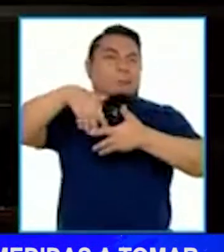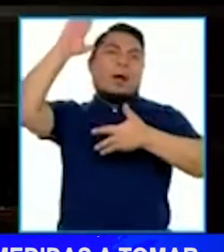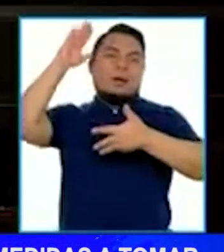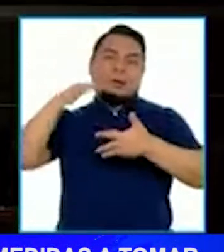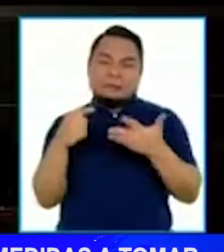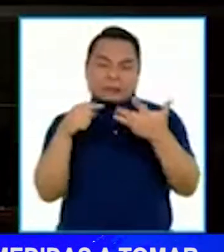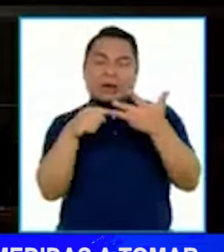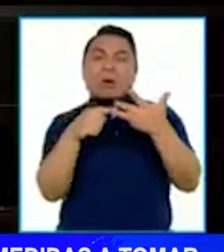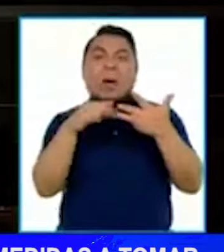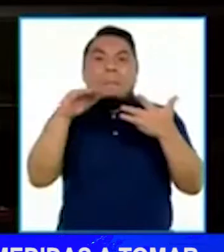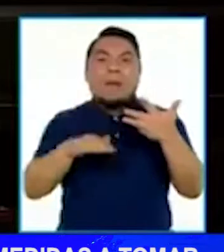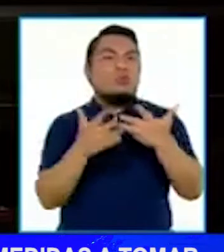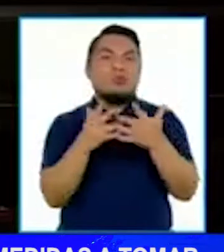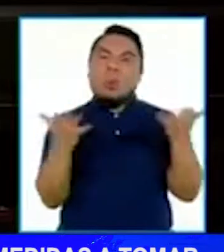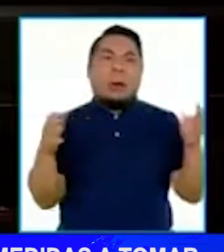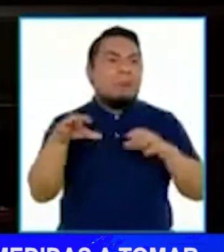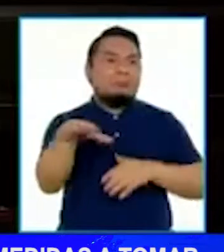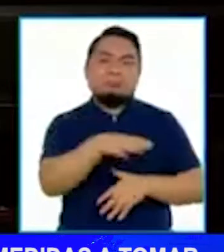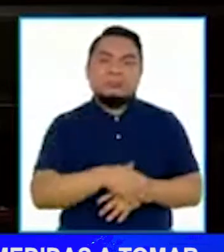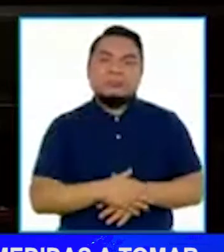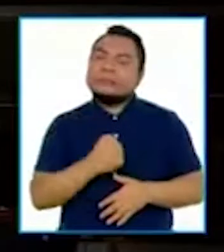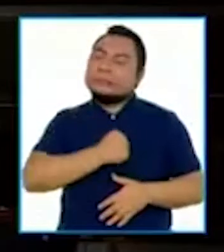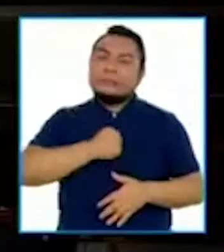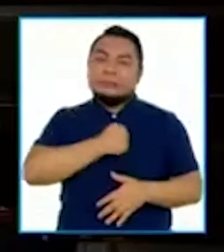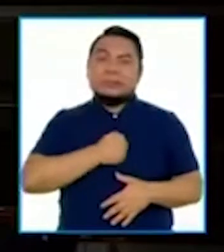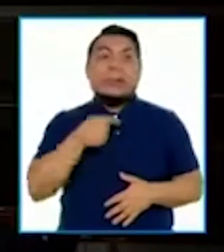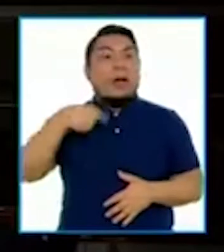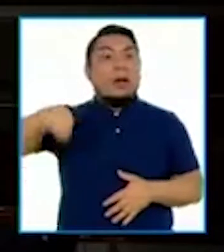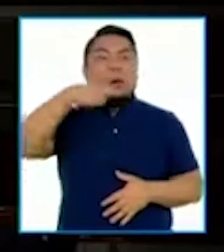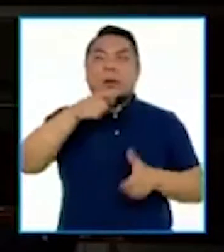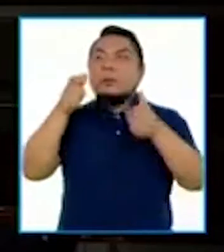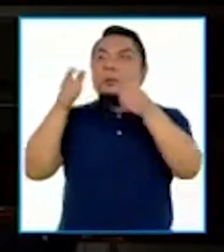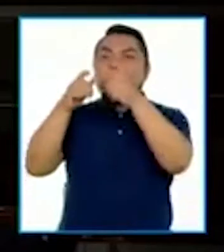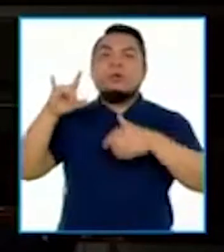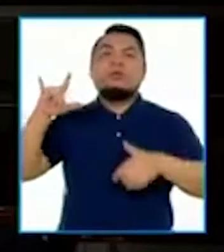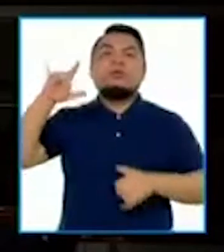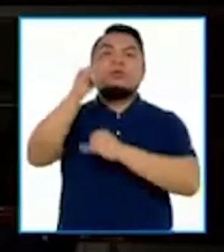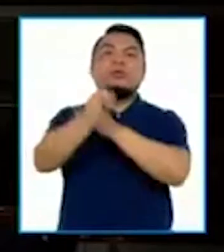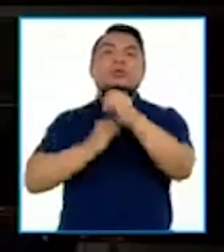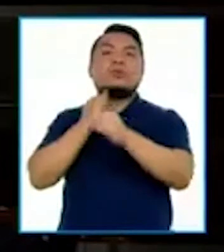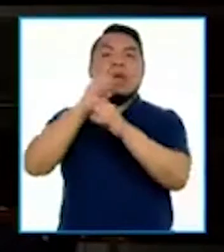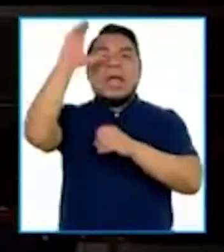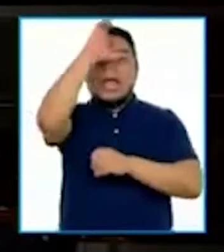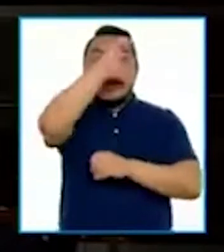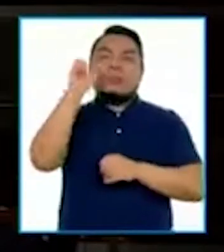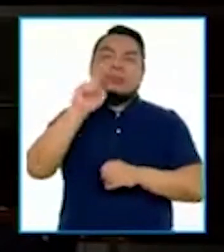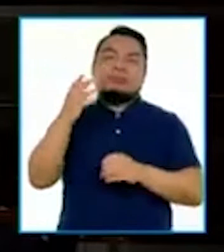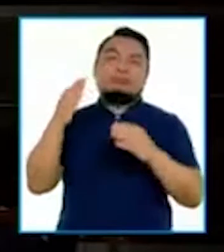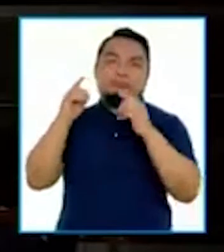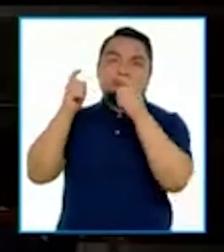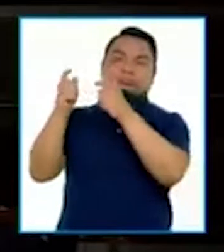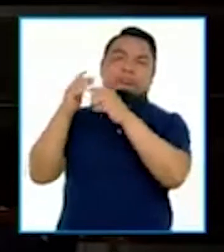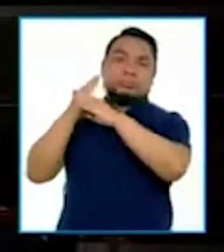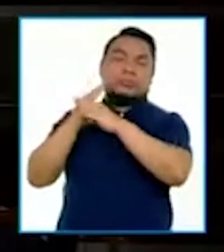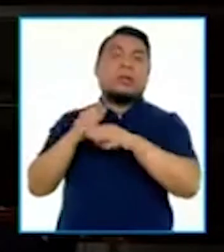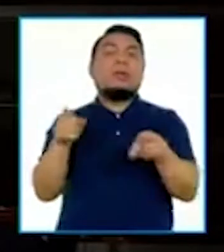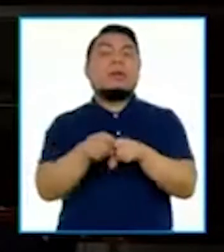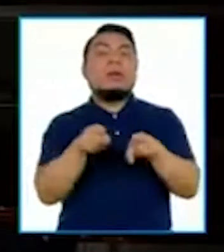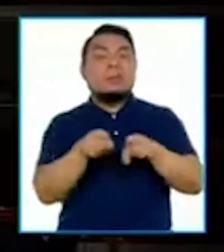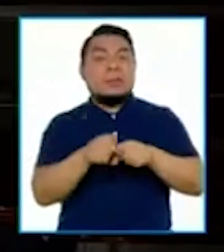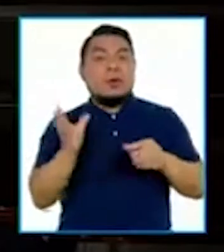enfrentando. Mantendremos las restricciones para los vuelos internacionales procedentes de Europa y se